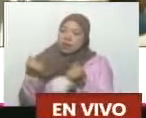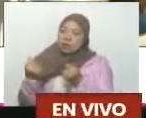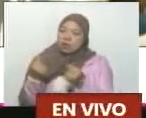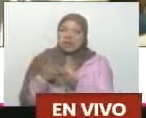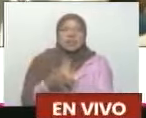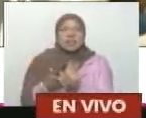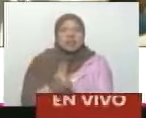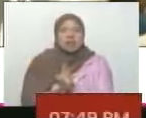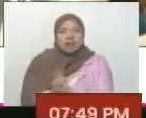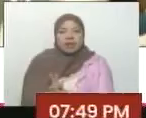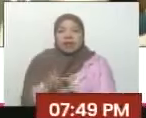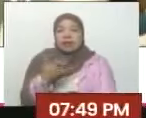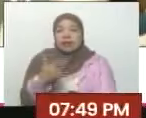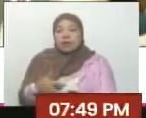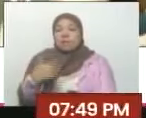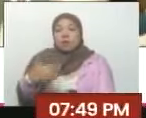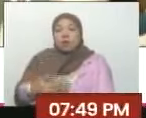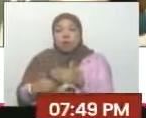Nosotros